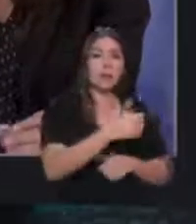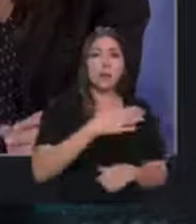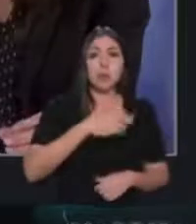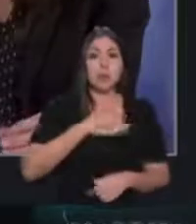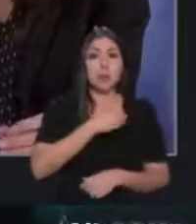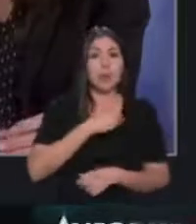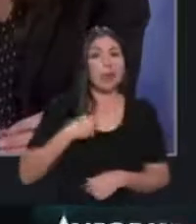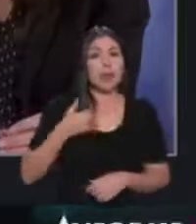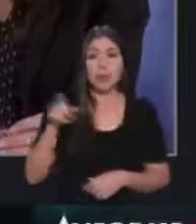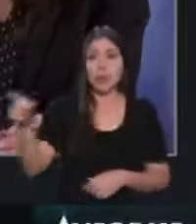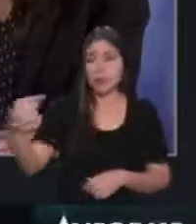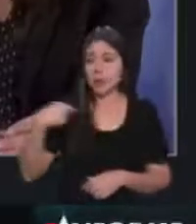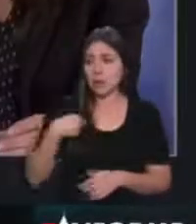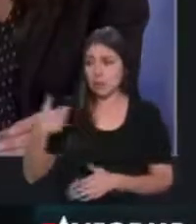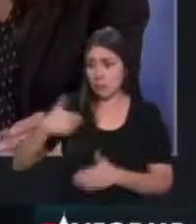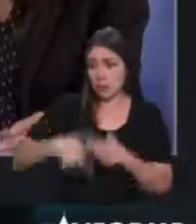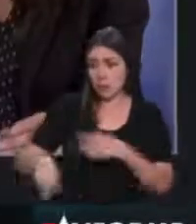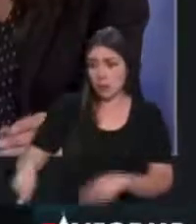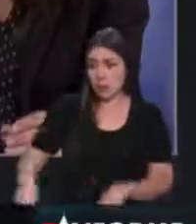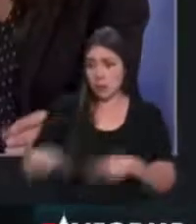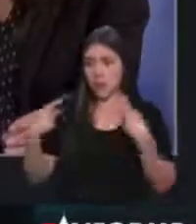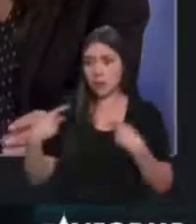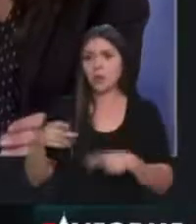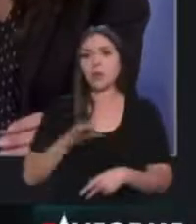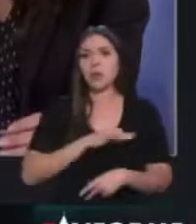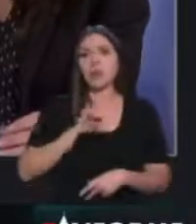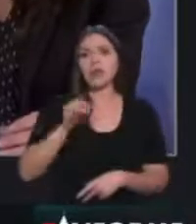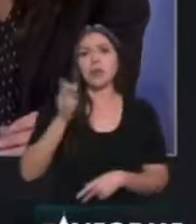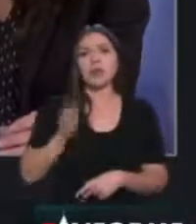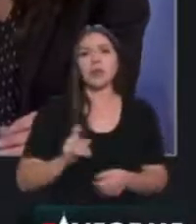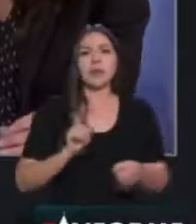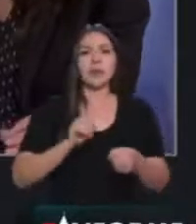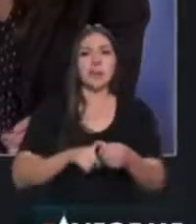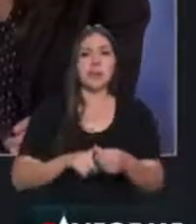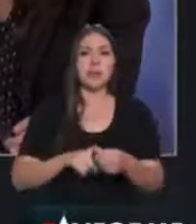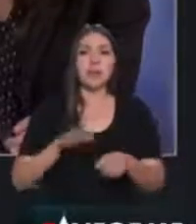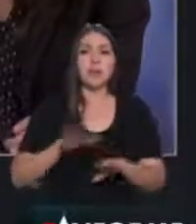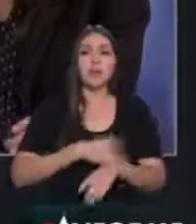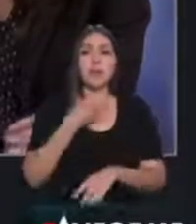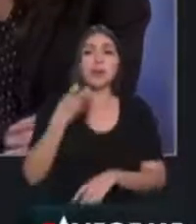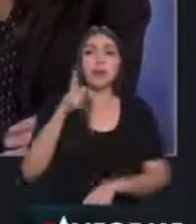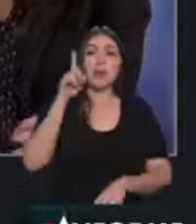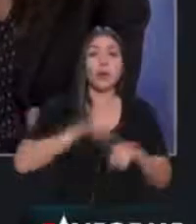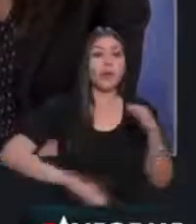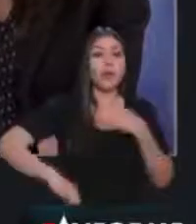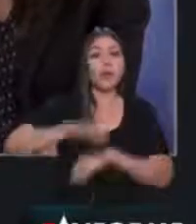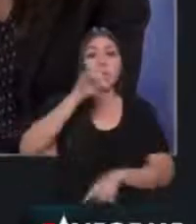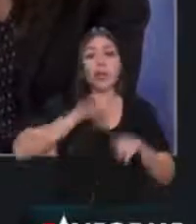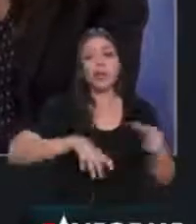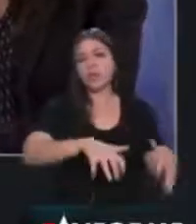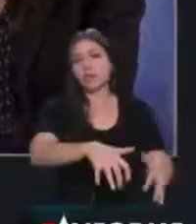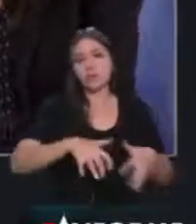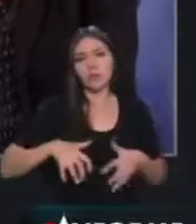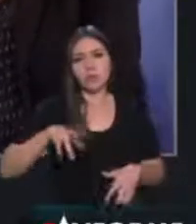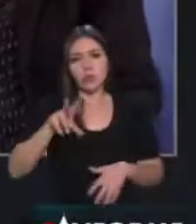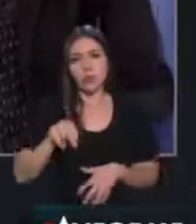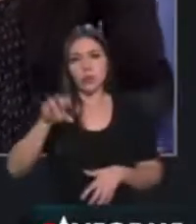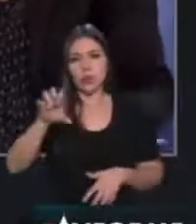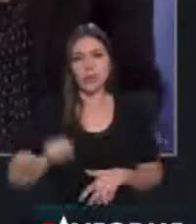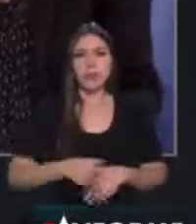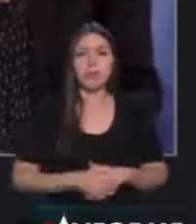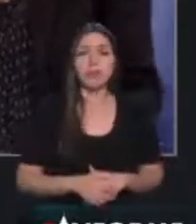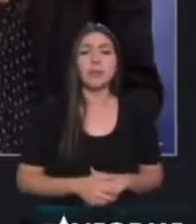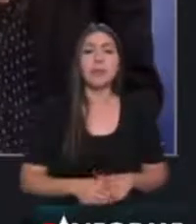pero si tú me vendes barato, ahí sí entras, ¿no? Por eso no es una expropiación. Entonces, si se requieren megawatts, se